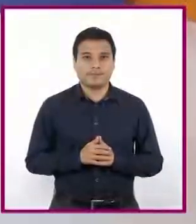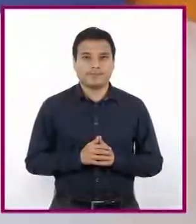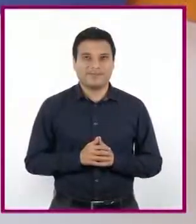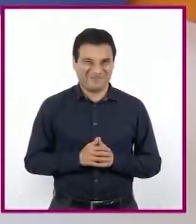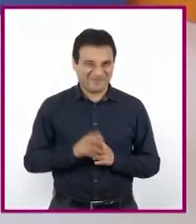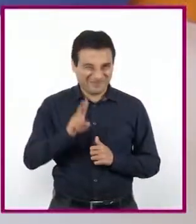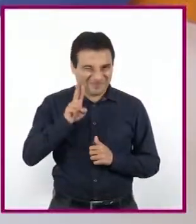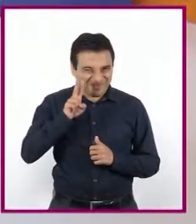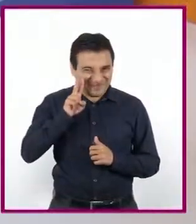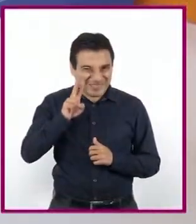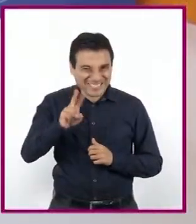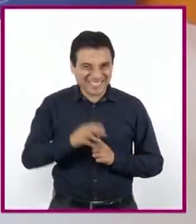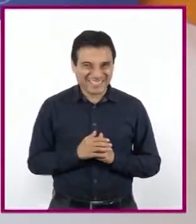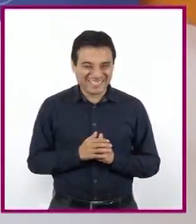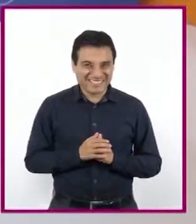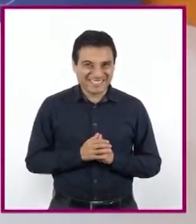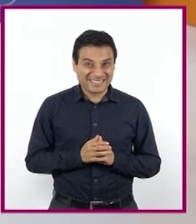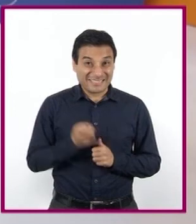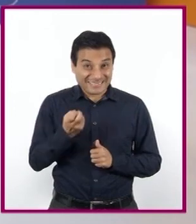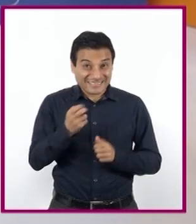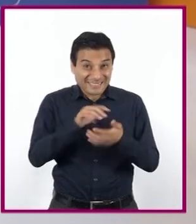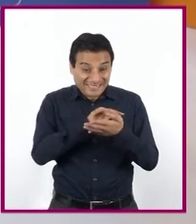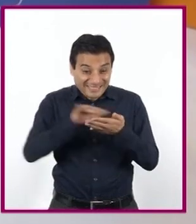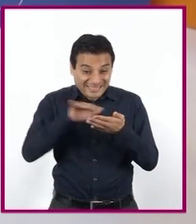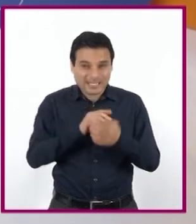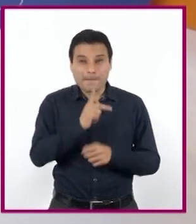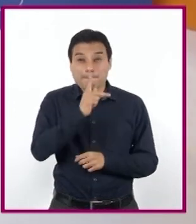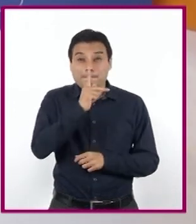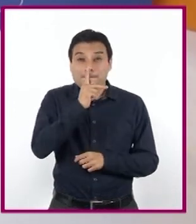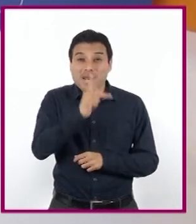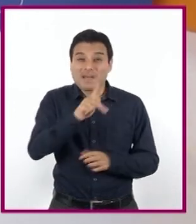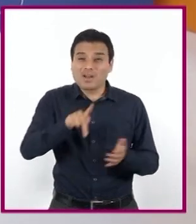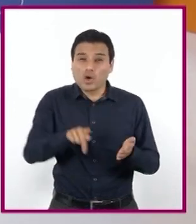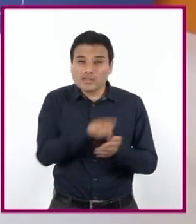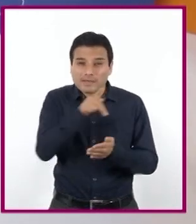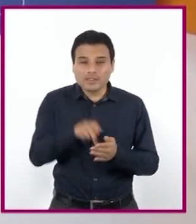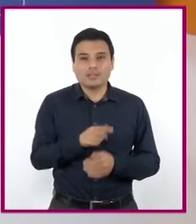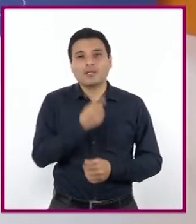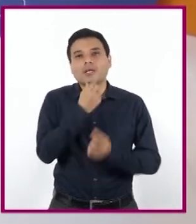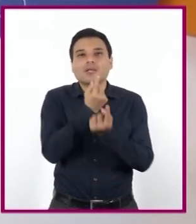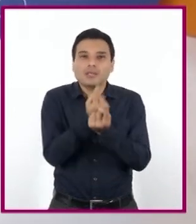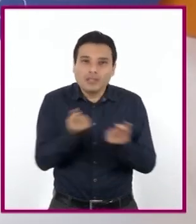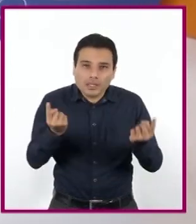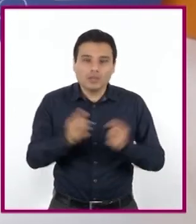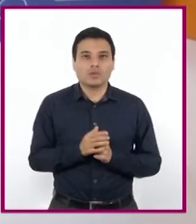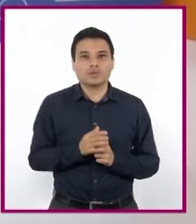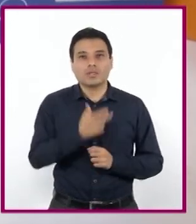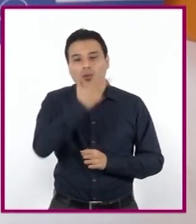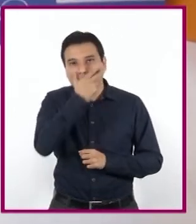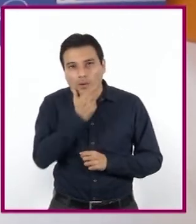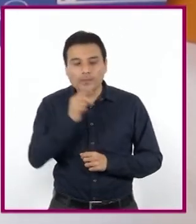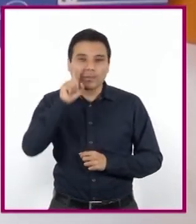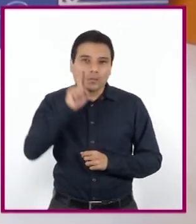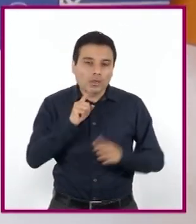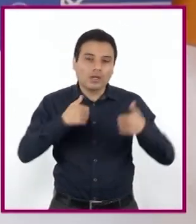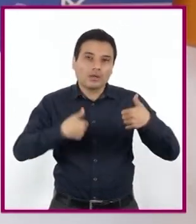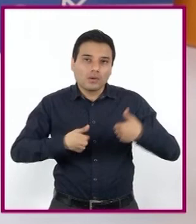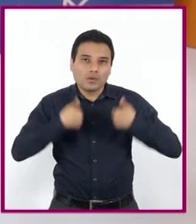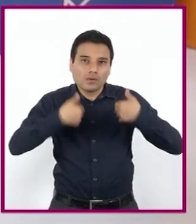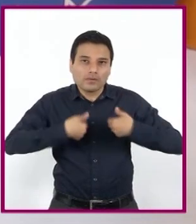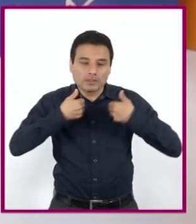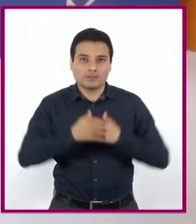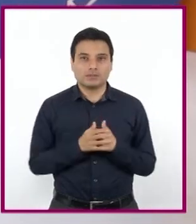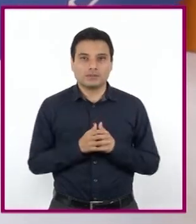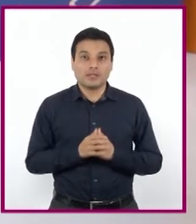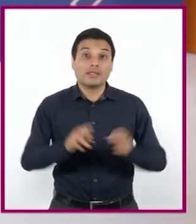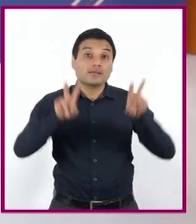Como pudieron observar, en este fragmento se repiten las palabras niños, niñas y adolescentes,